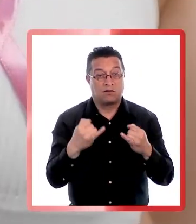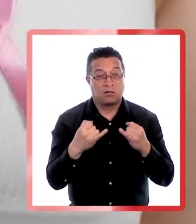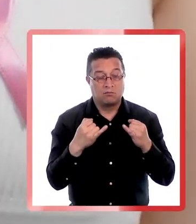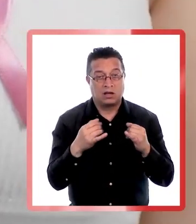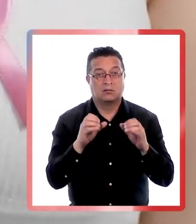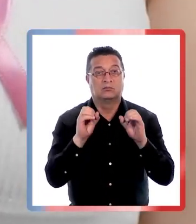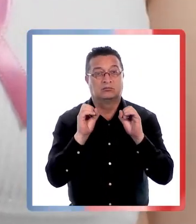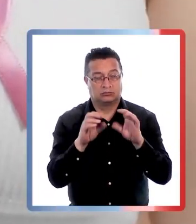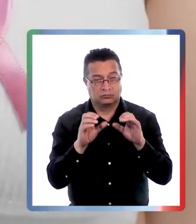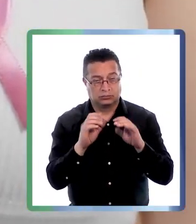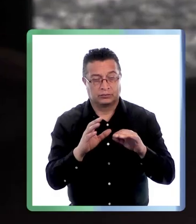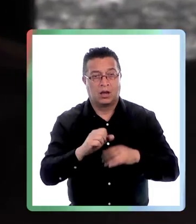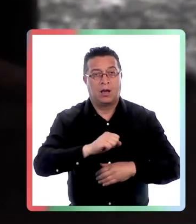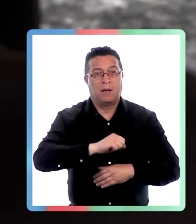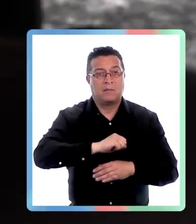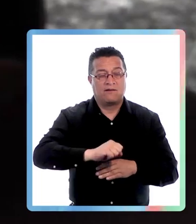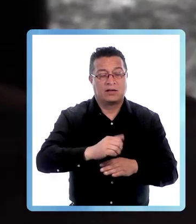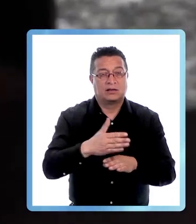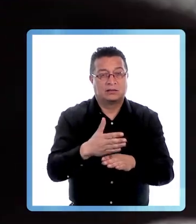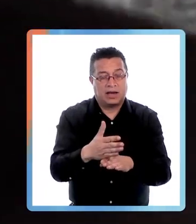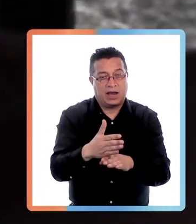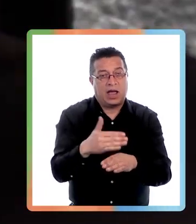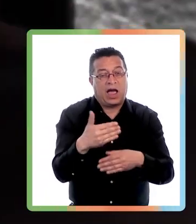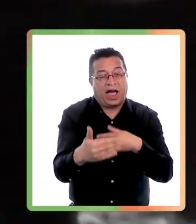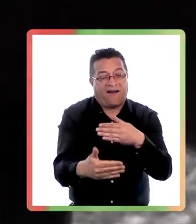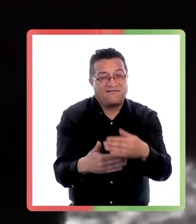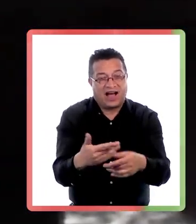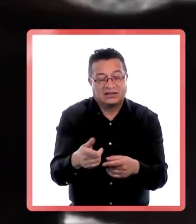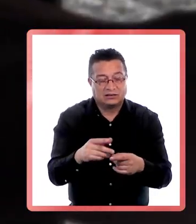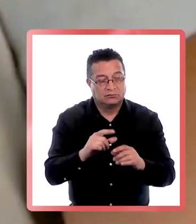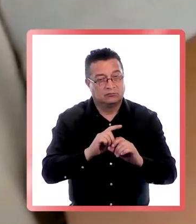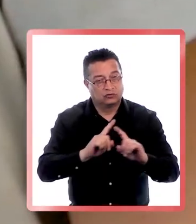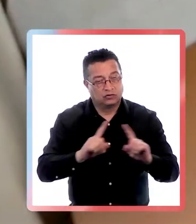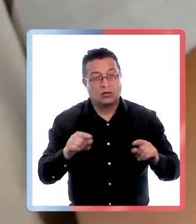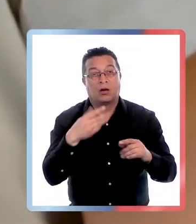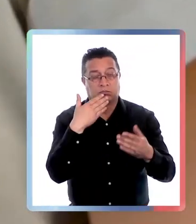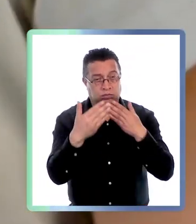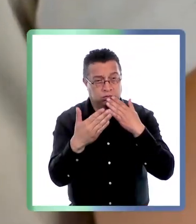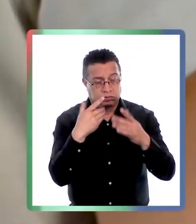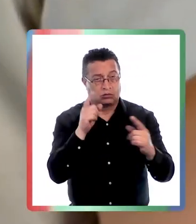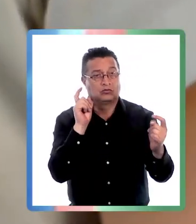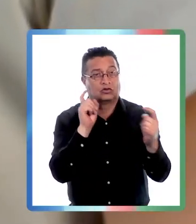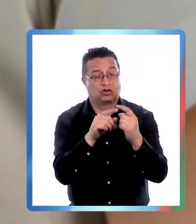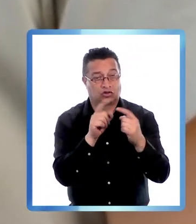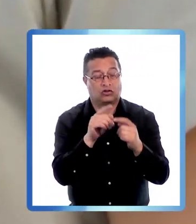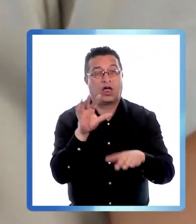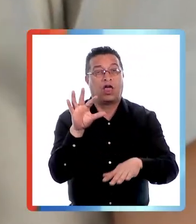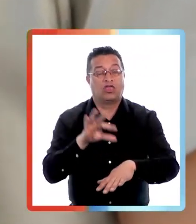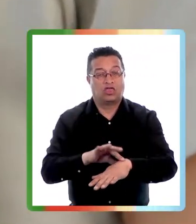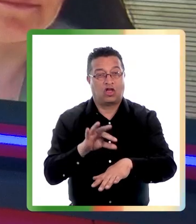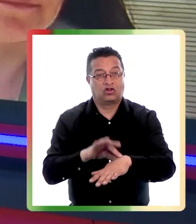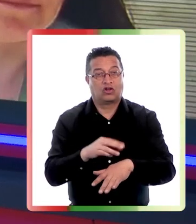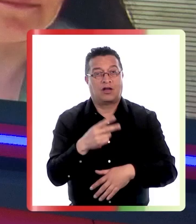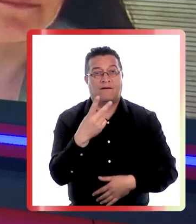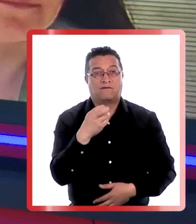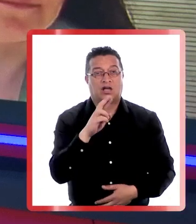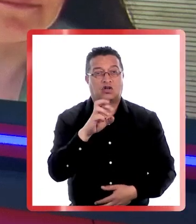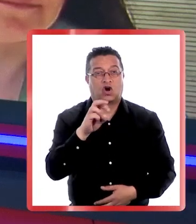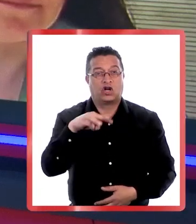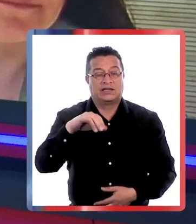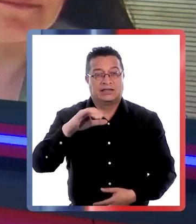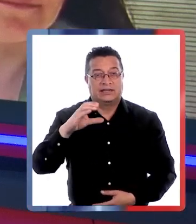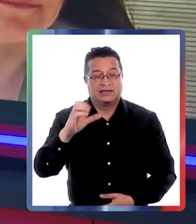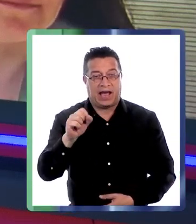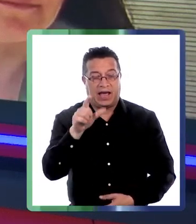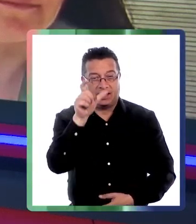informar, educar y prevenir el avance de esta patología. Pero para conversar de esto en detalle, tomamos contacto con la doctora